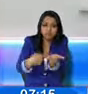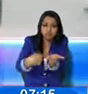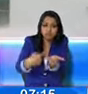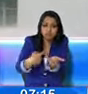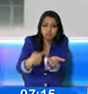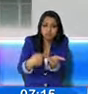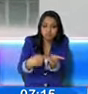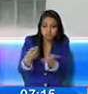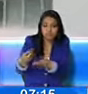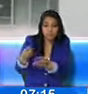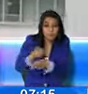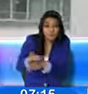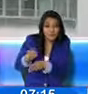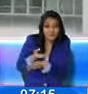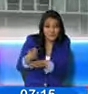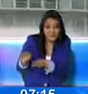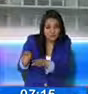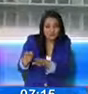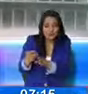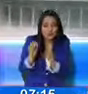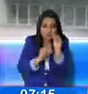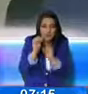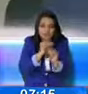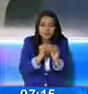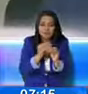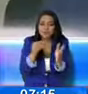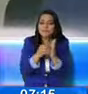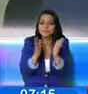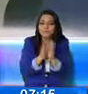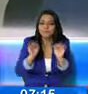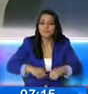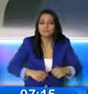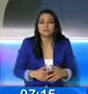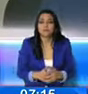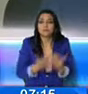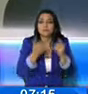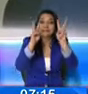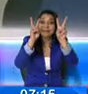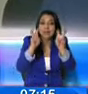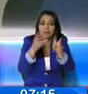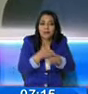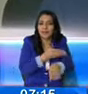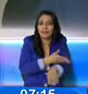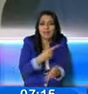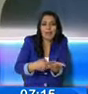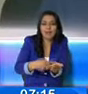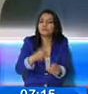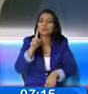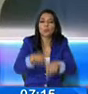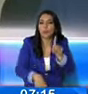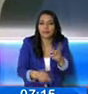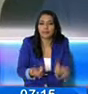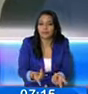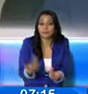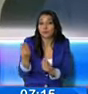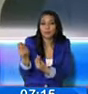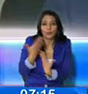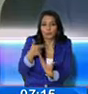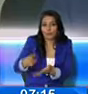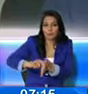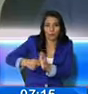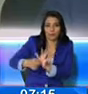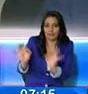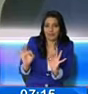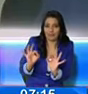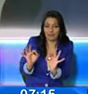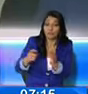las observaciones emitidas por el órgano de control. A abordar este tema no se lo había podido hacer antes porque no teníamos el informe de Contraloría